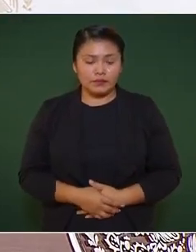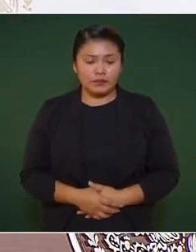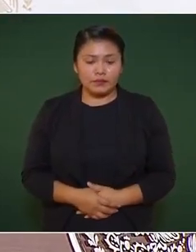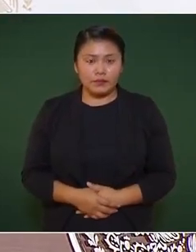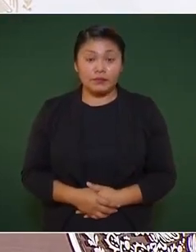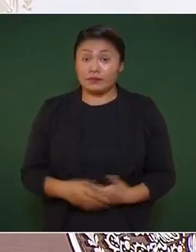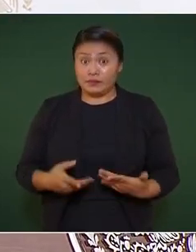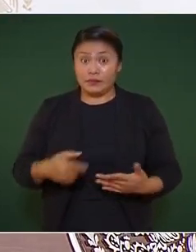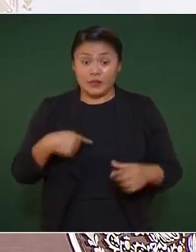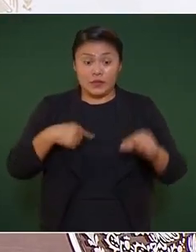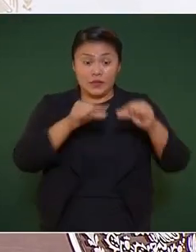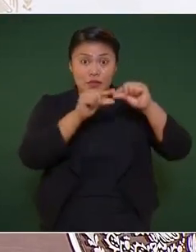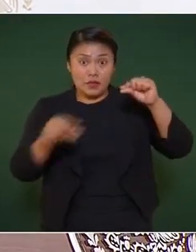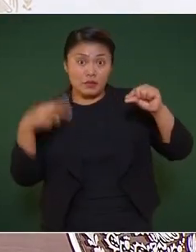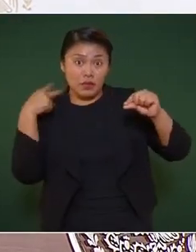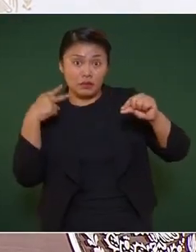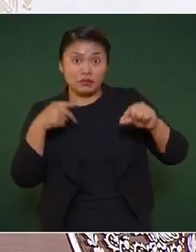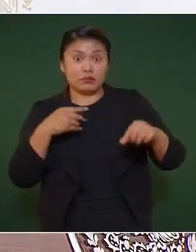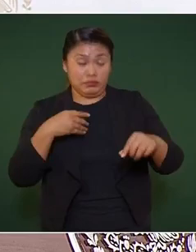familias